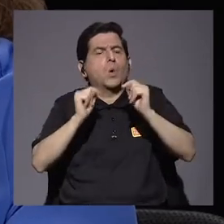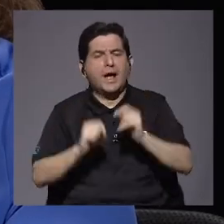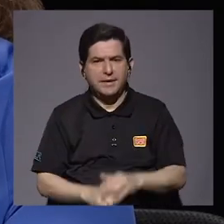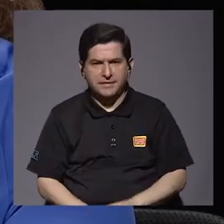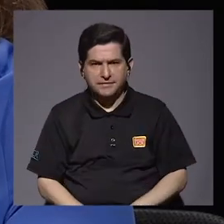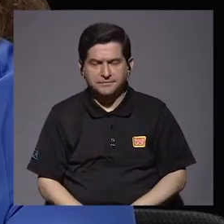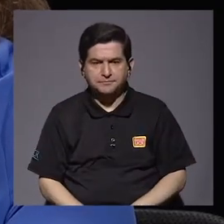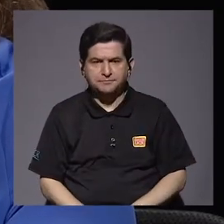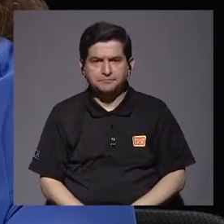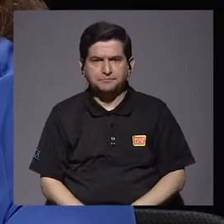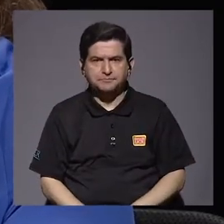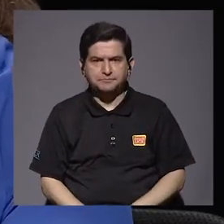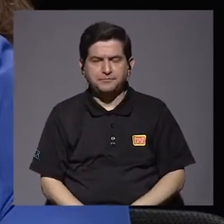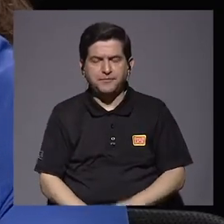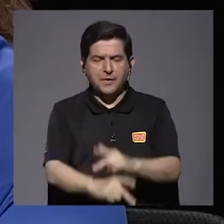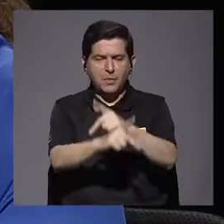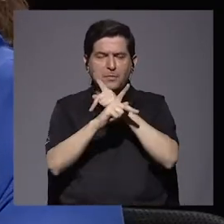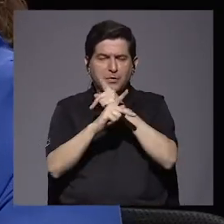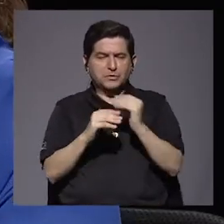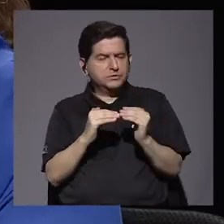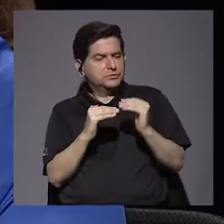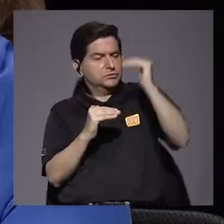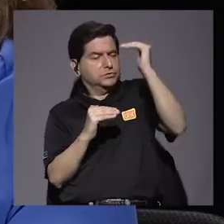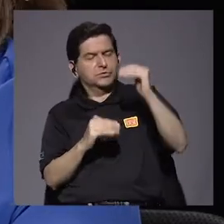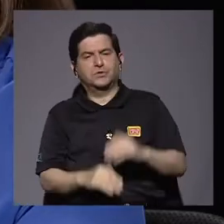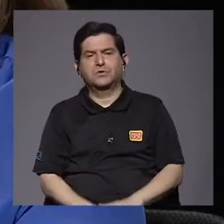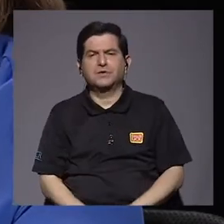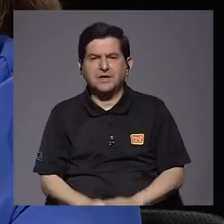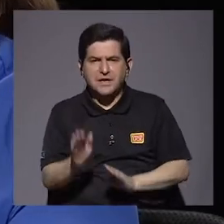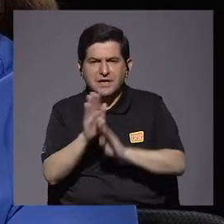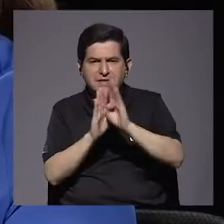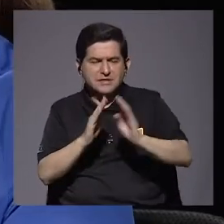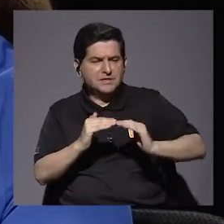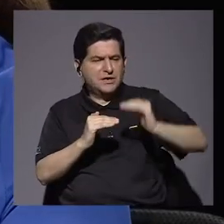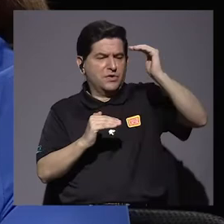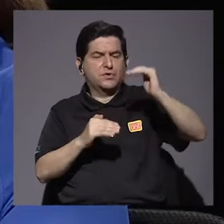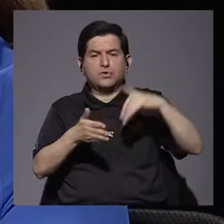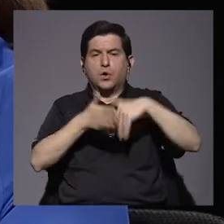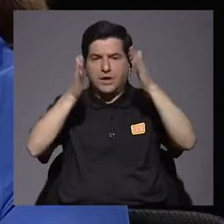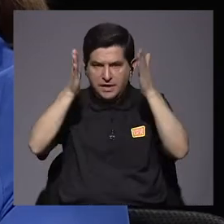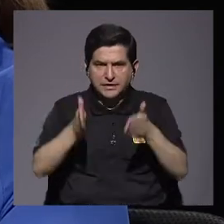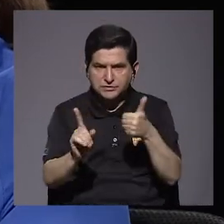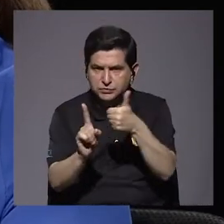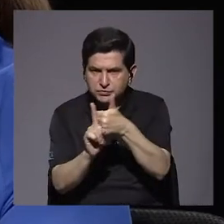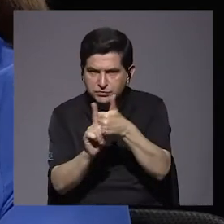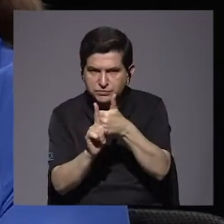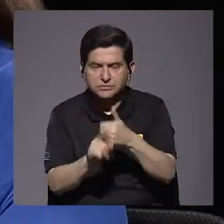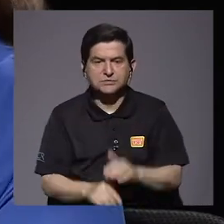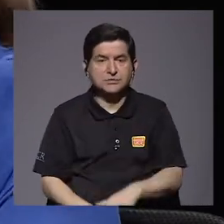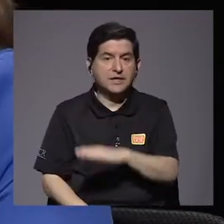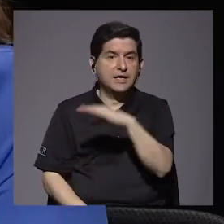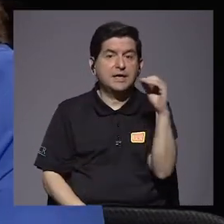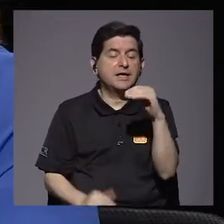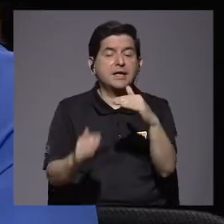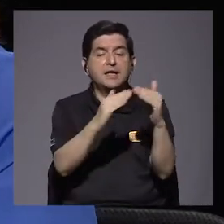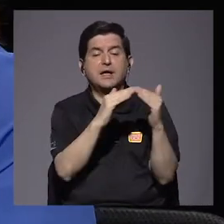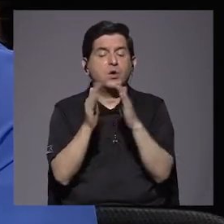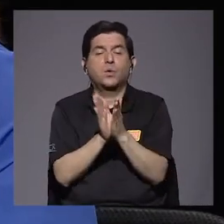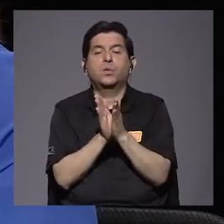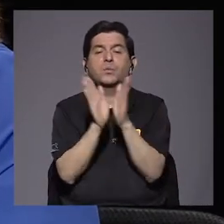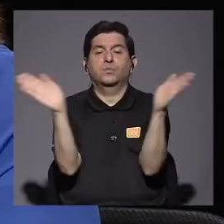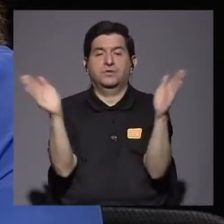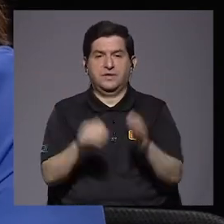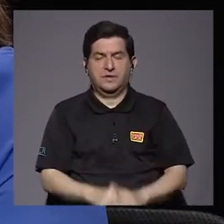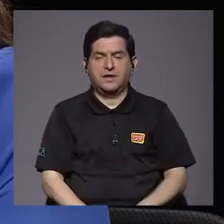es brindar una mayor protección y mayor desarrollo a nuestras personas estudiantes y a nuestra comunidad